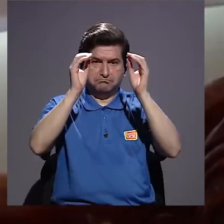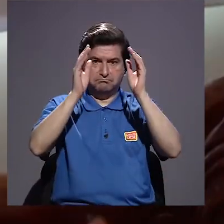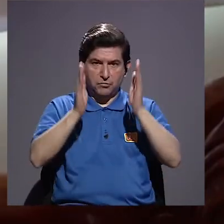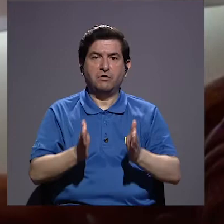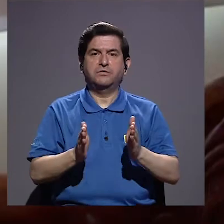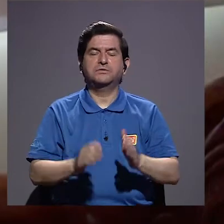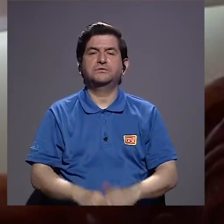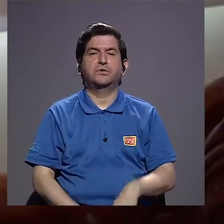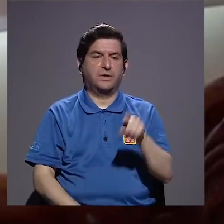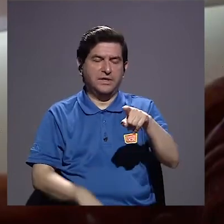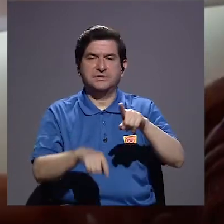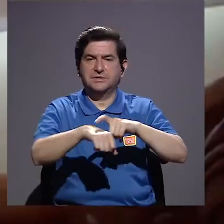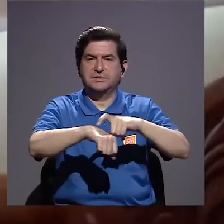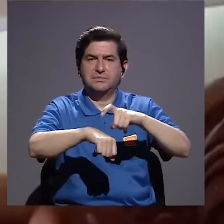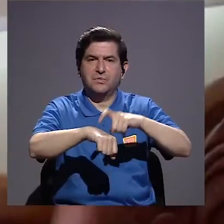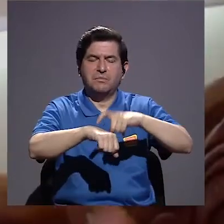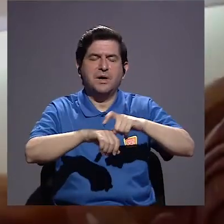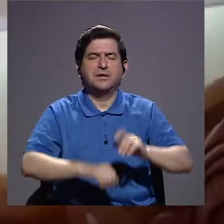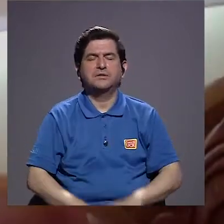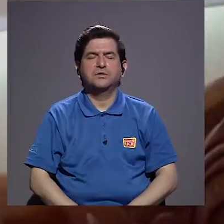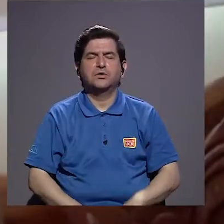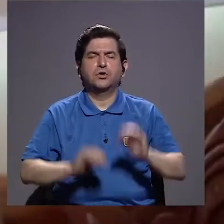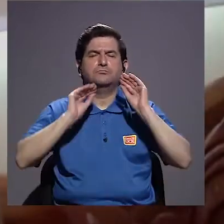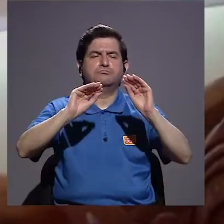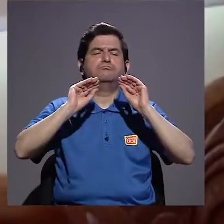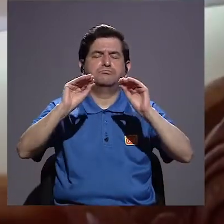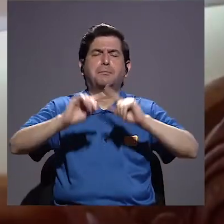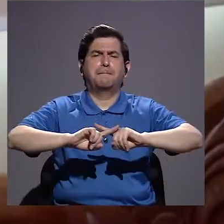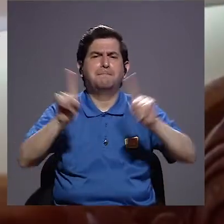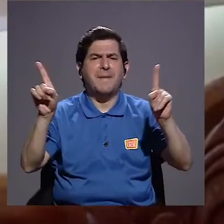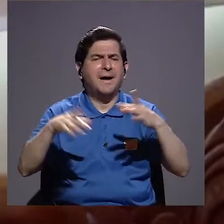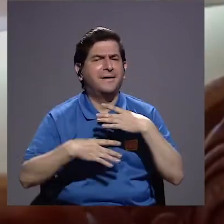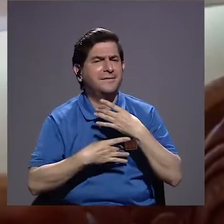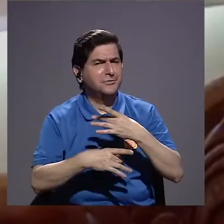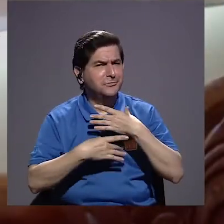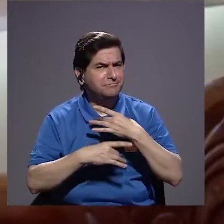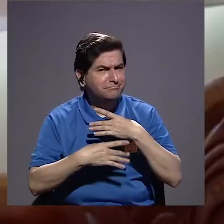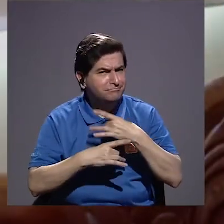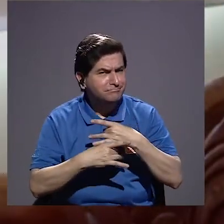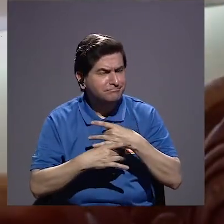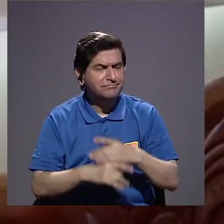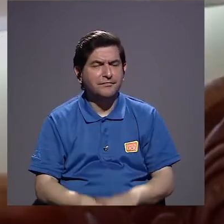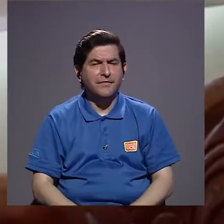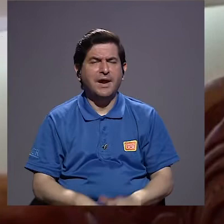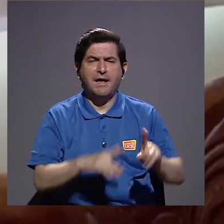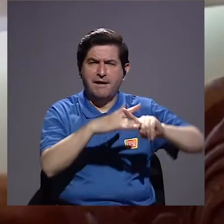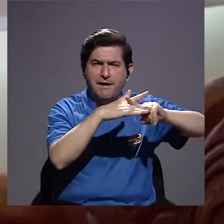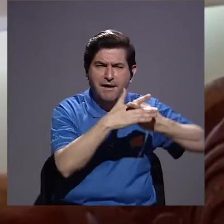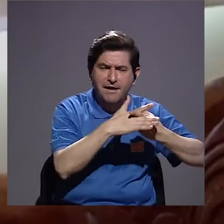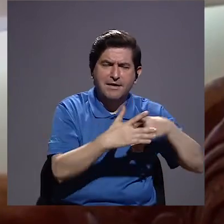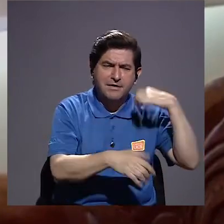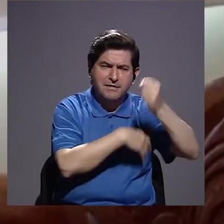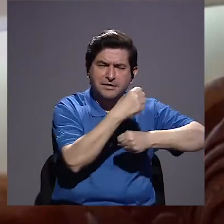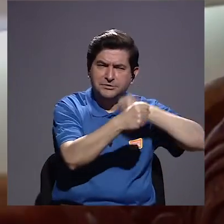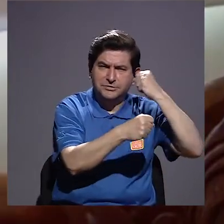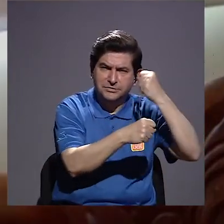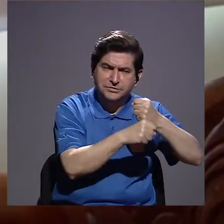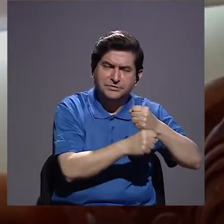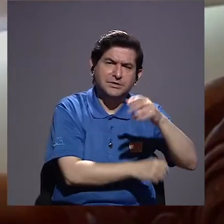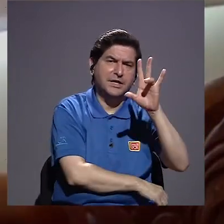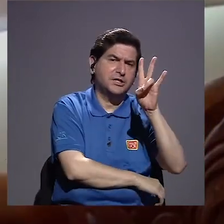profesoras que estuvimos enseñando. Pero es muy interesante que desde el principio de los